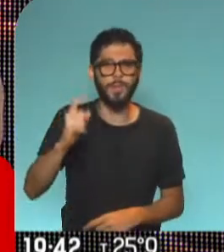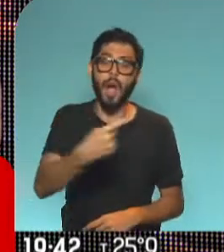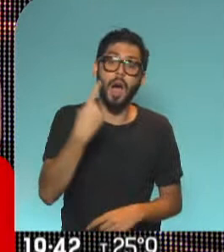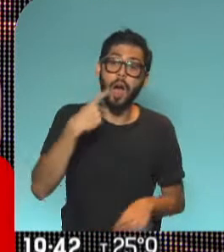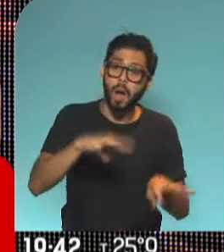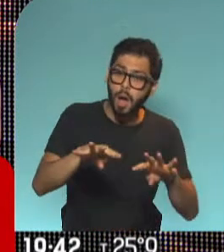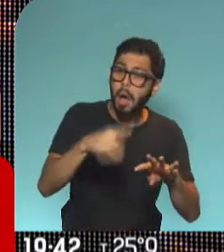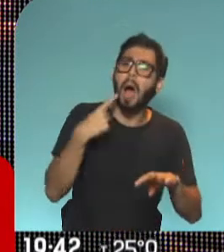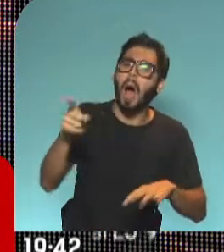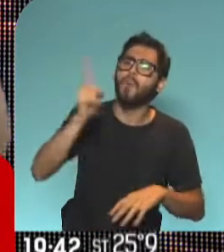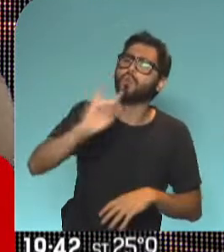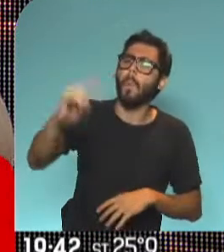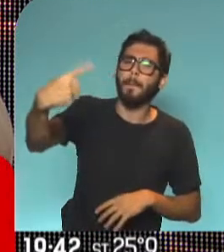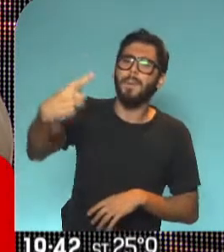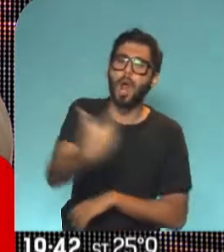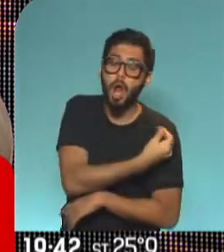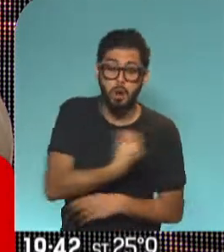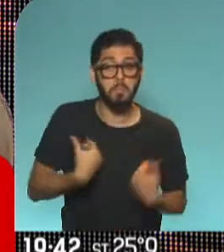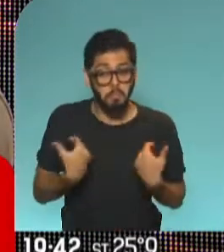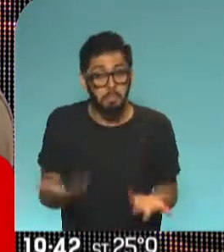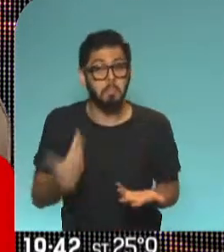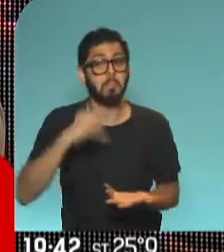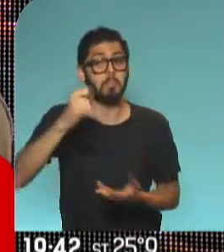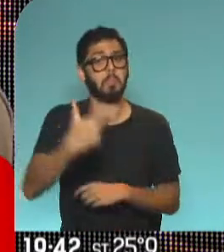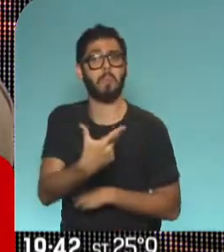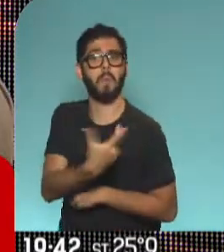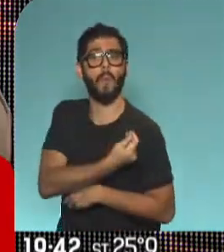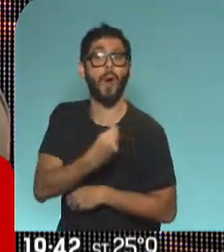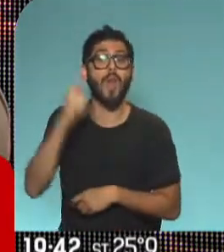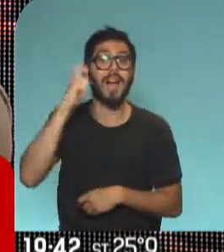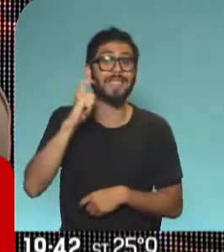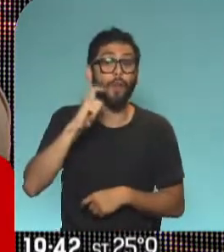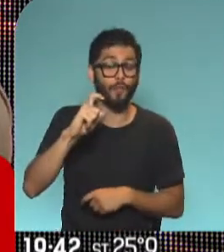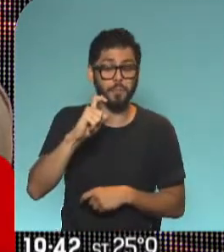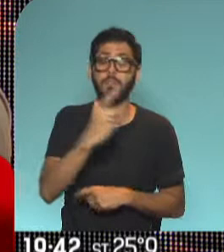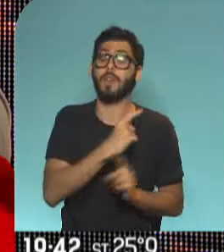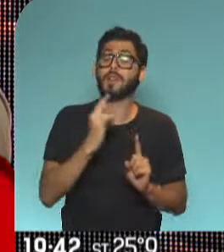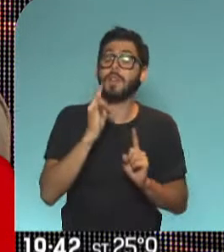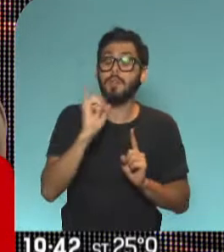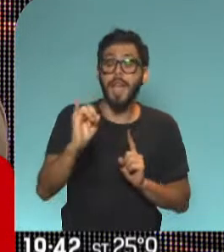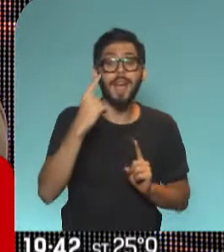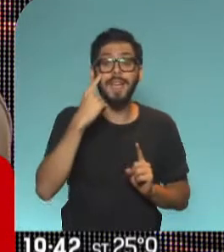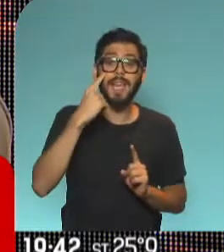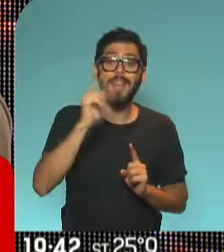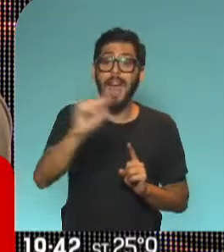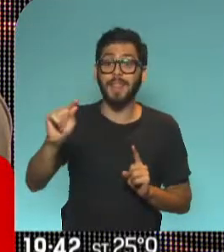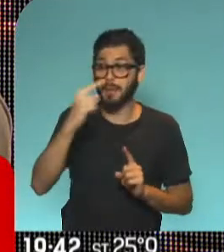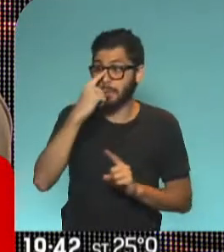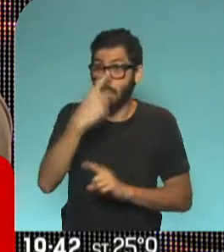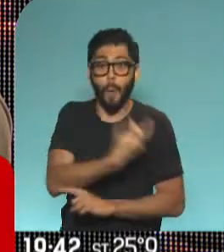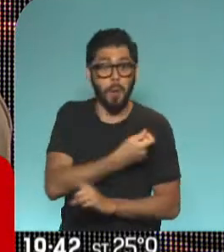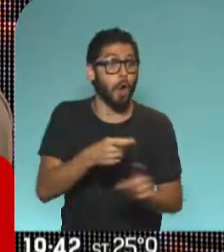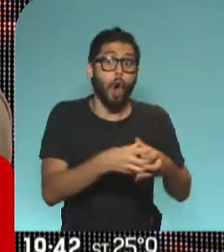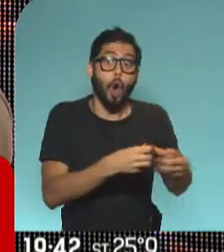vacunen ellos primero. Bueno, se vacunó el gobernador, le pidió a los intendentes, se vacunaron un montón de intendentes de la oposición